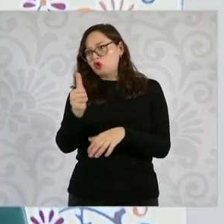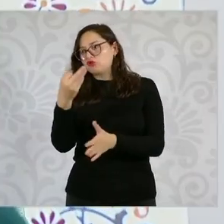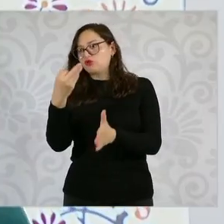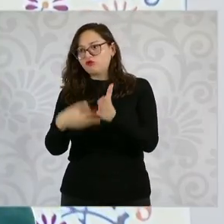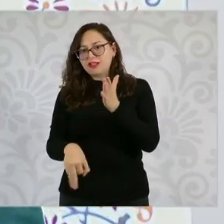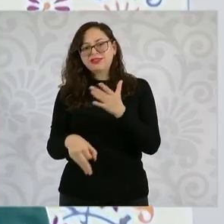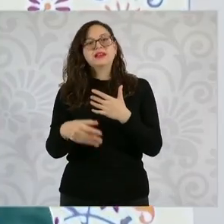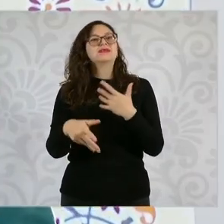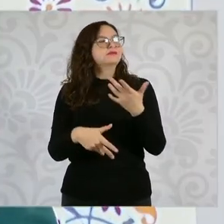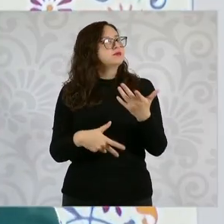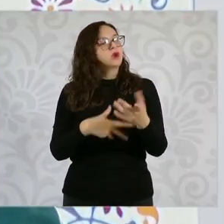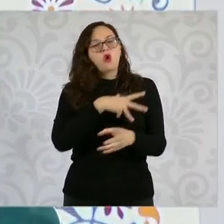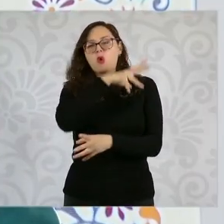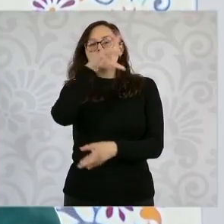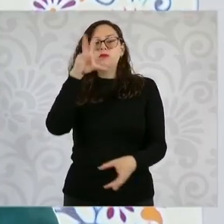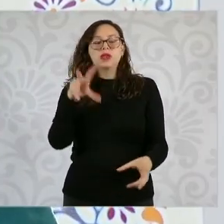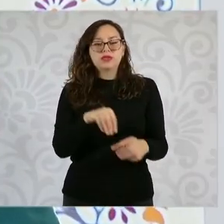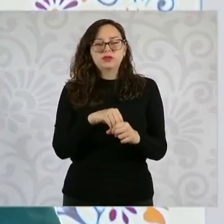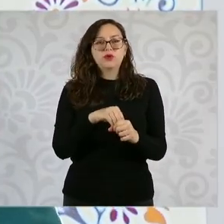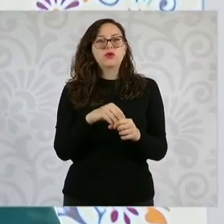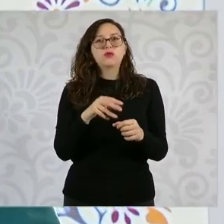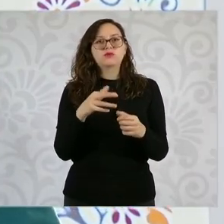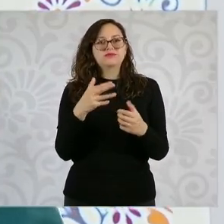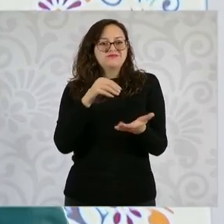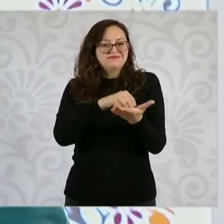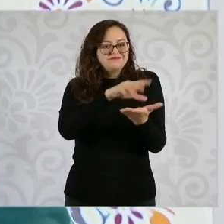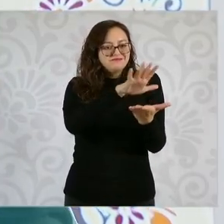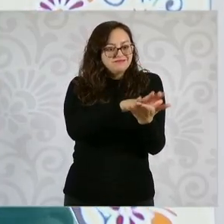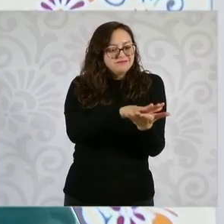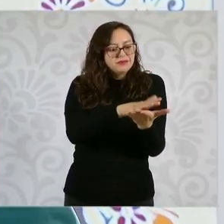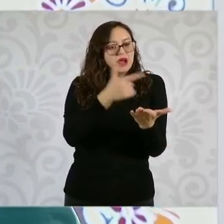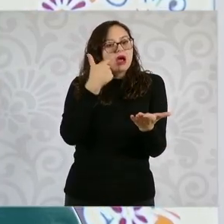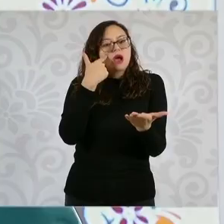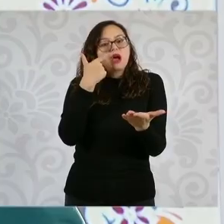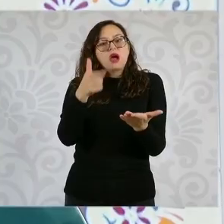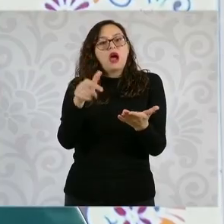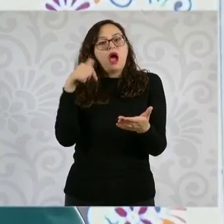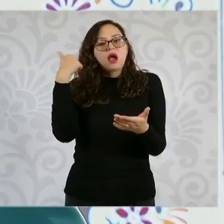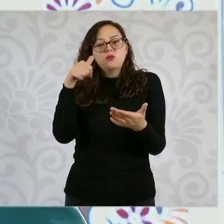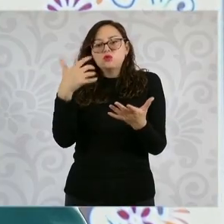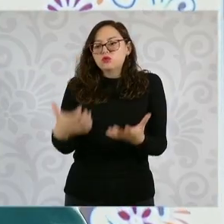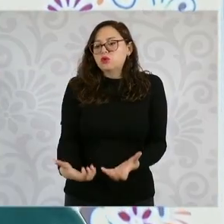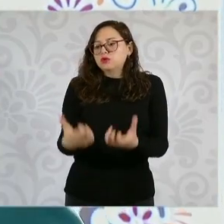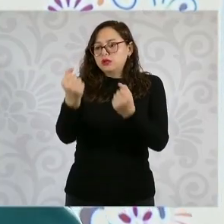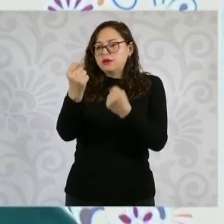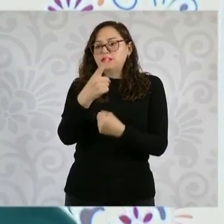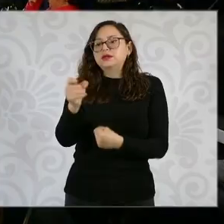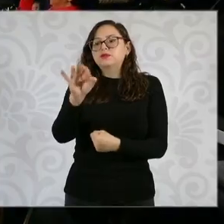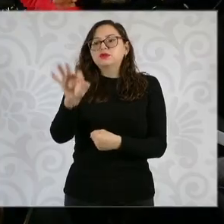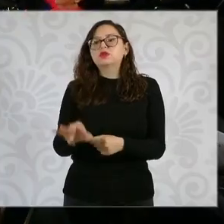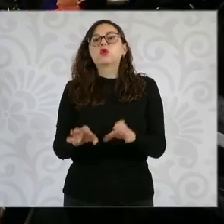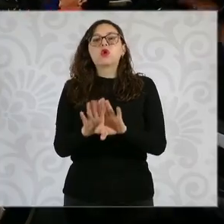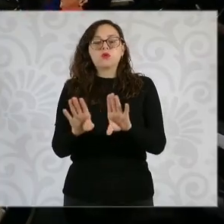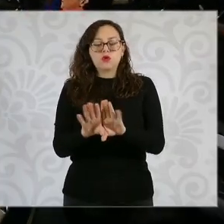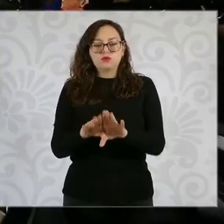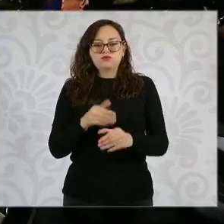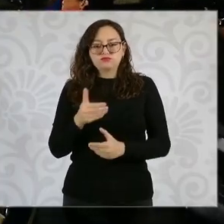y qué tenemos que hacer para poder pues rescatar Acapulco al 100%.